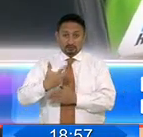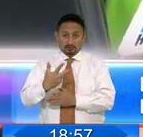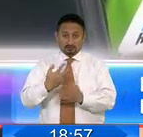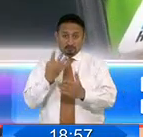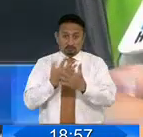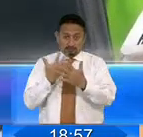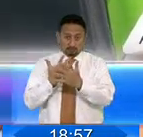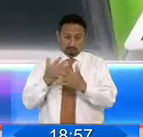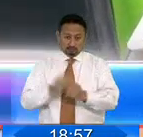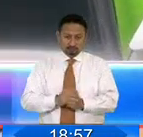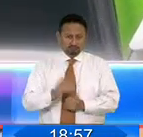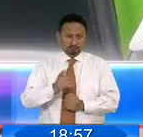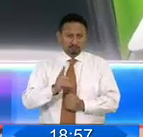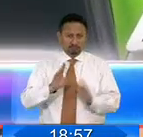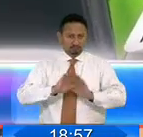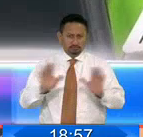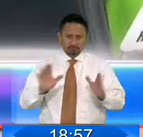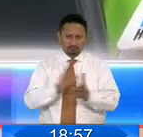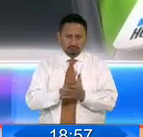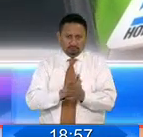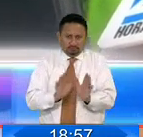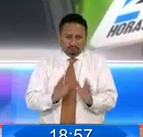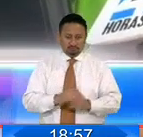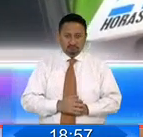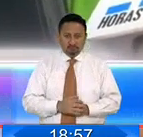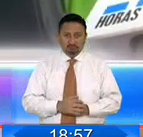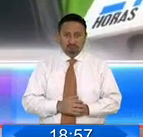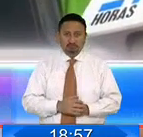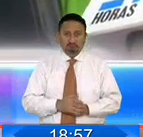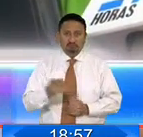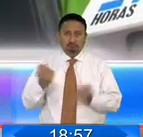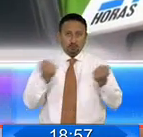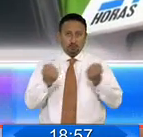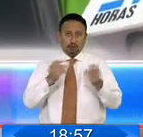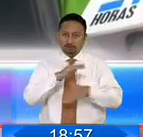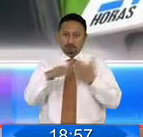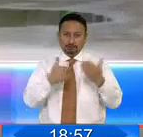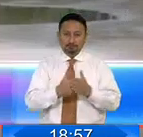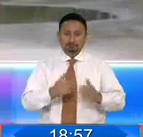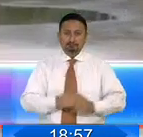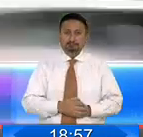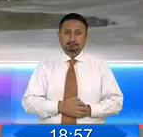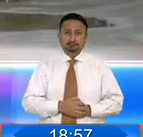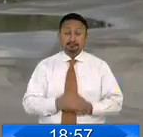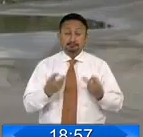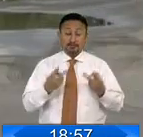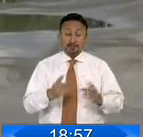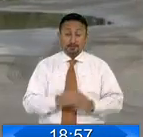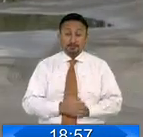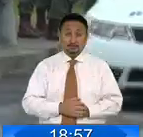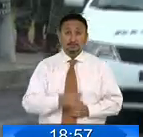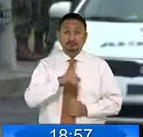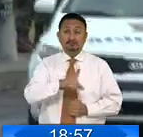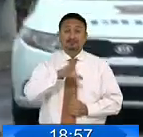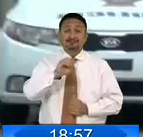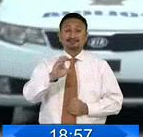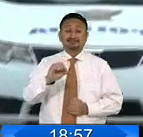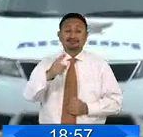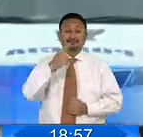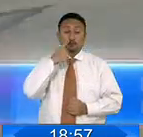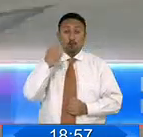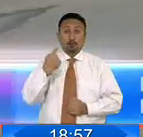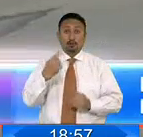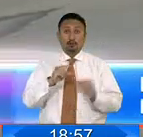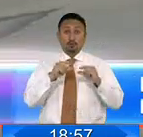no están detenidos los de los guardias es la situación está controlada la situación el pp de igual manera 100 hombres de la brigada de fuerzas